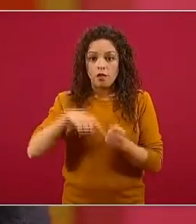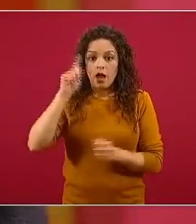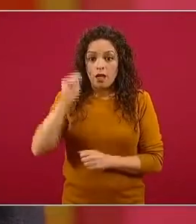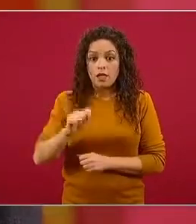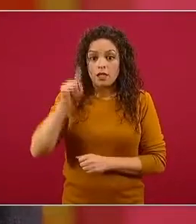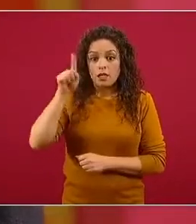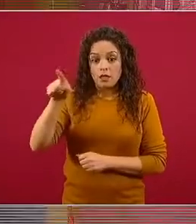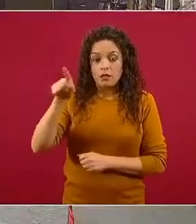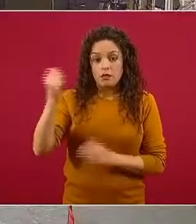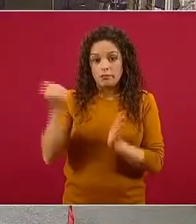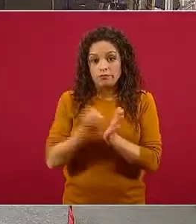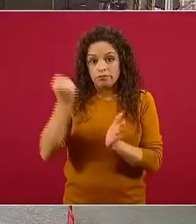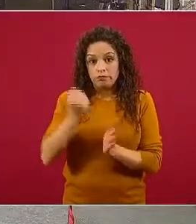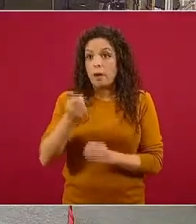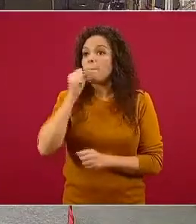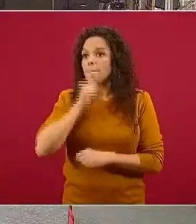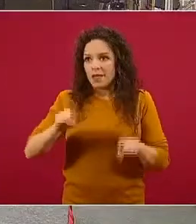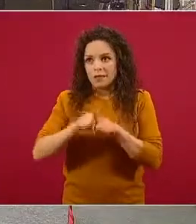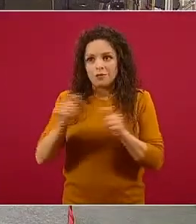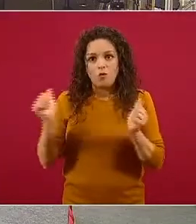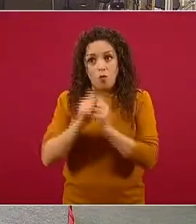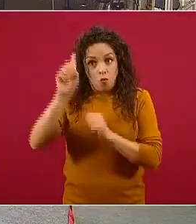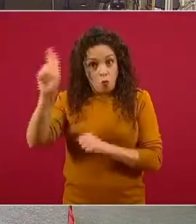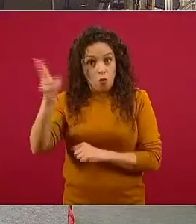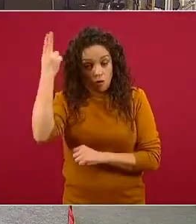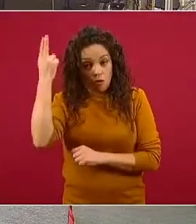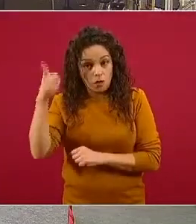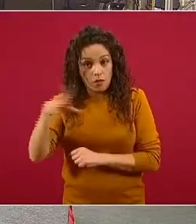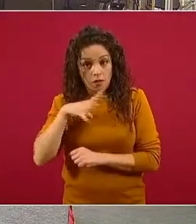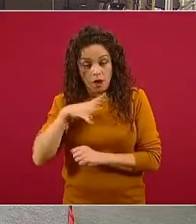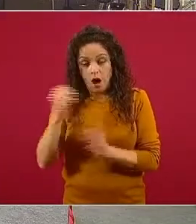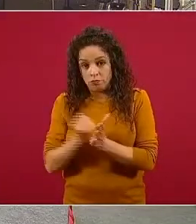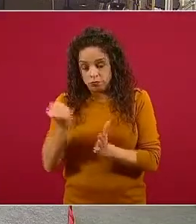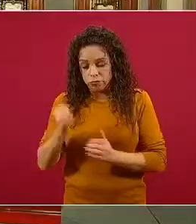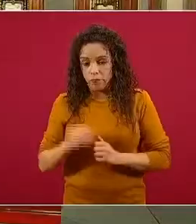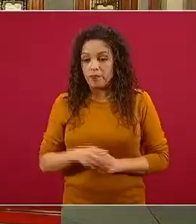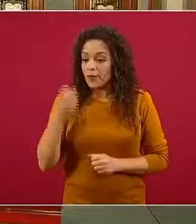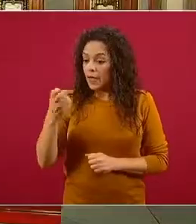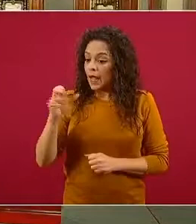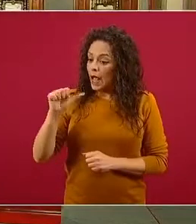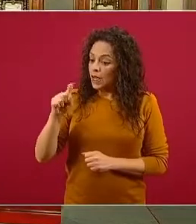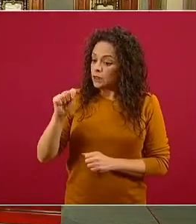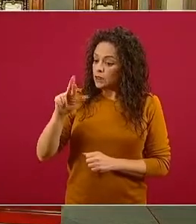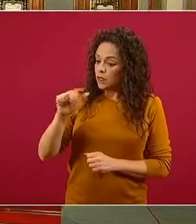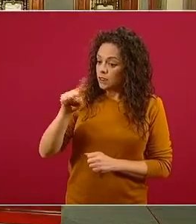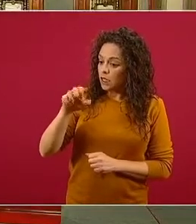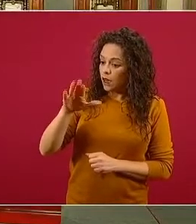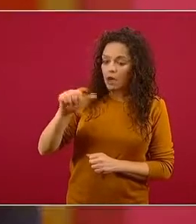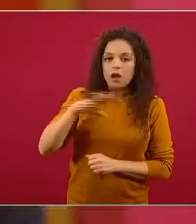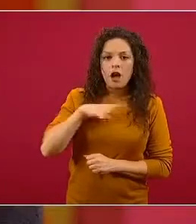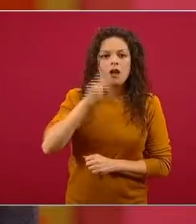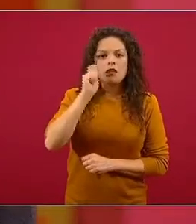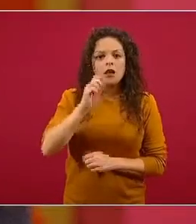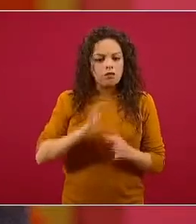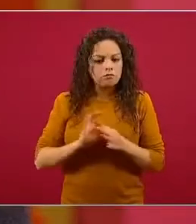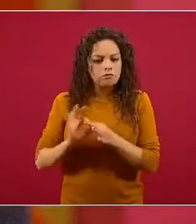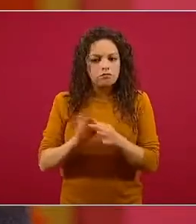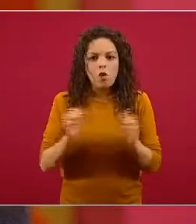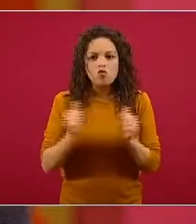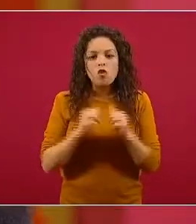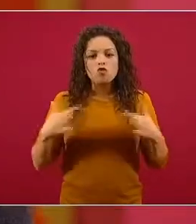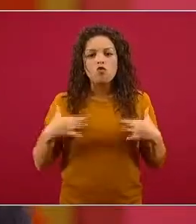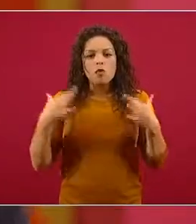la Universidad de Oxford, y con ella, con esta última empresa, AstraZeneca, se ha establecido un consorcio con una